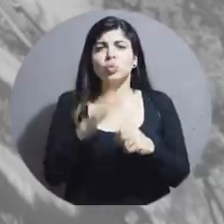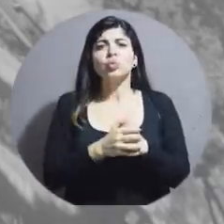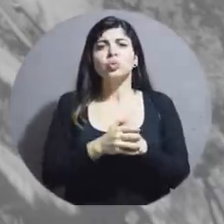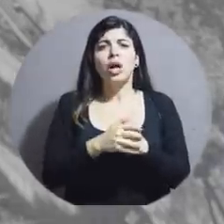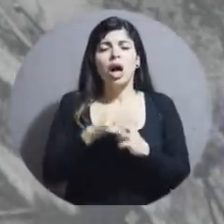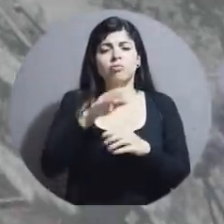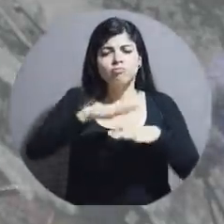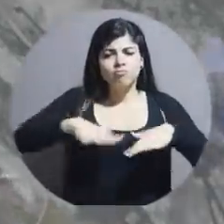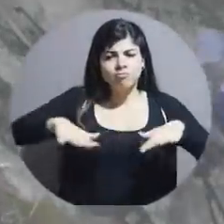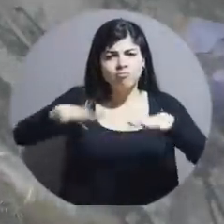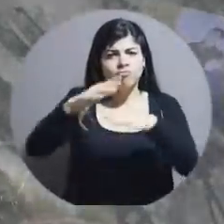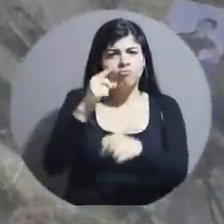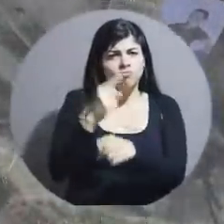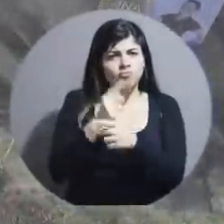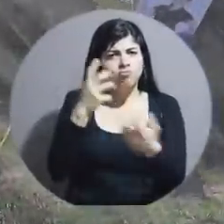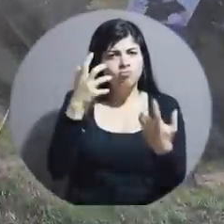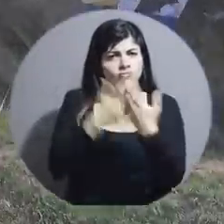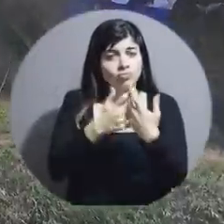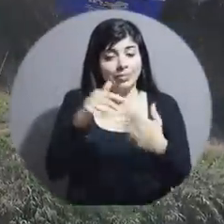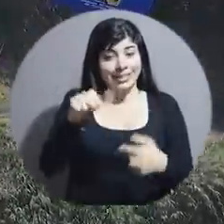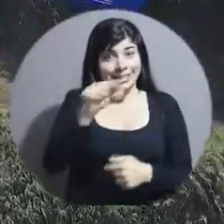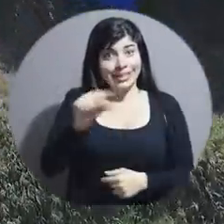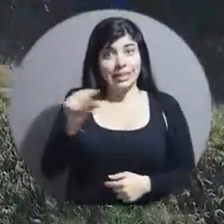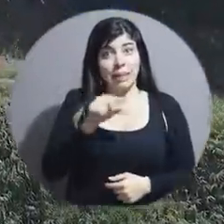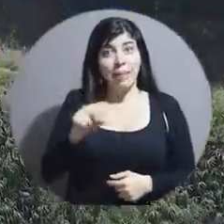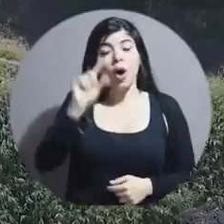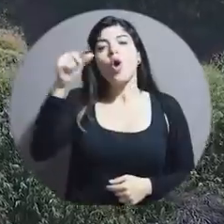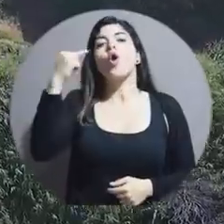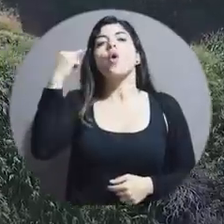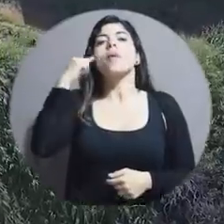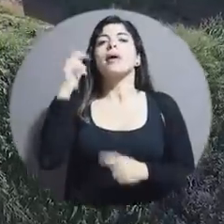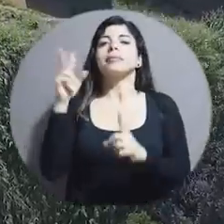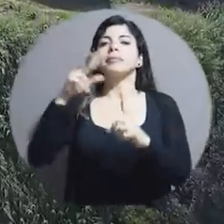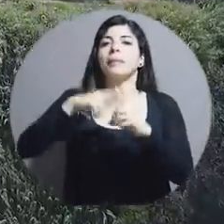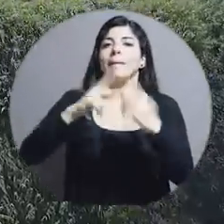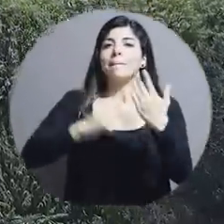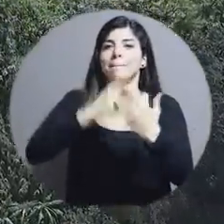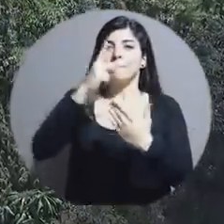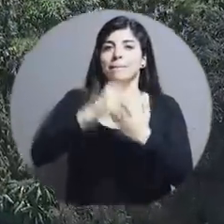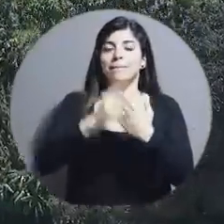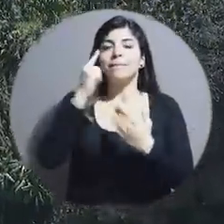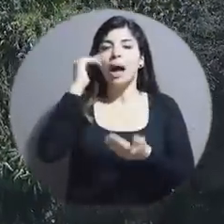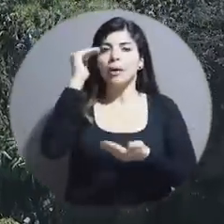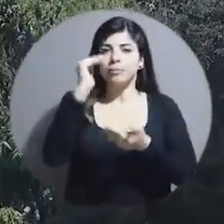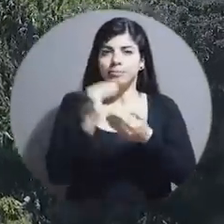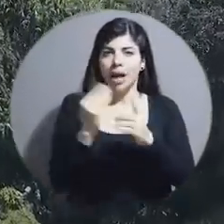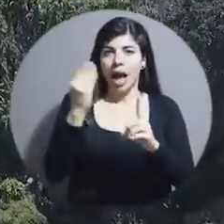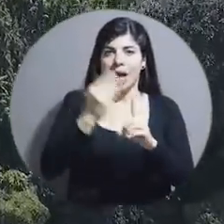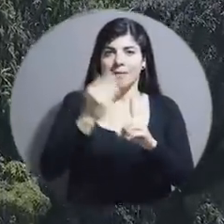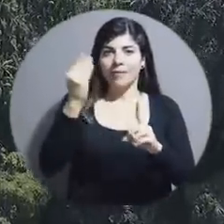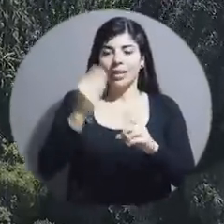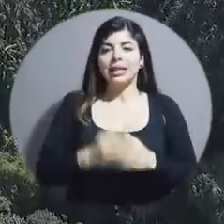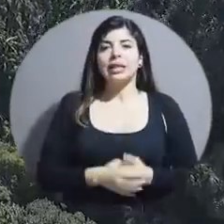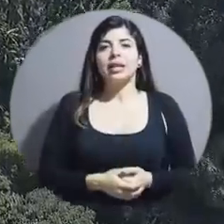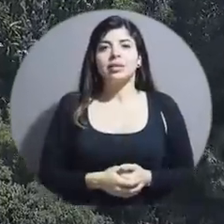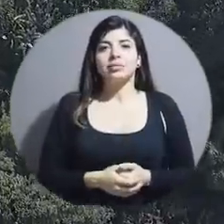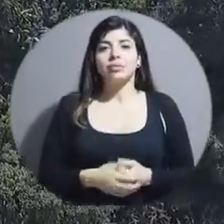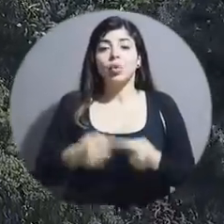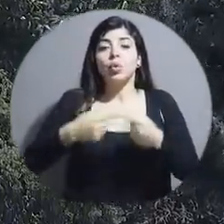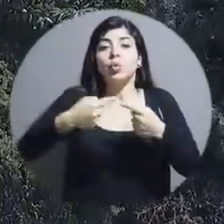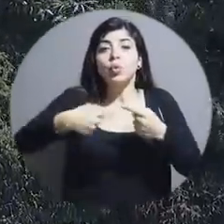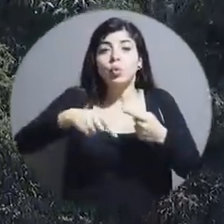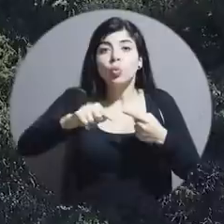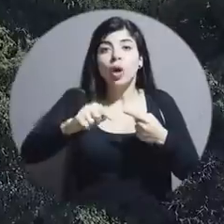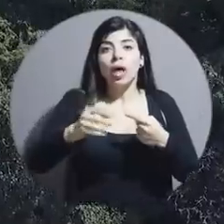garantizar condiciones adecuadas durante estas semanas. El gobierno ejecuta un plan de mitigación para generar la menor